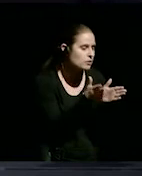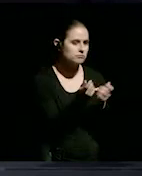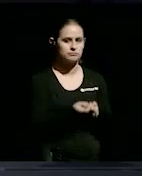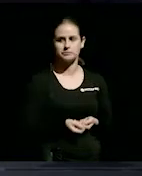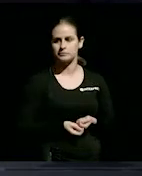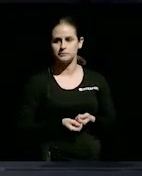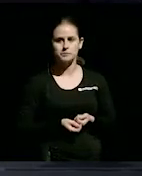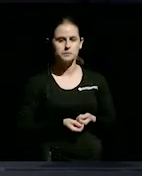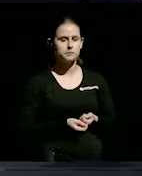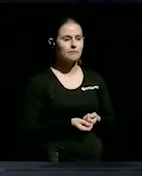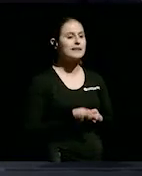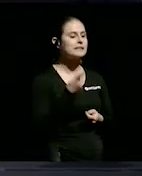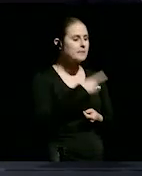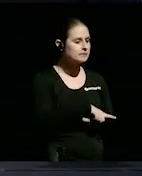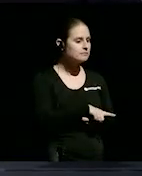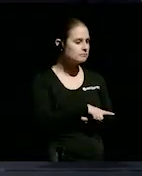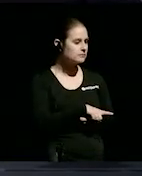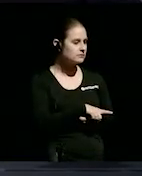productora asistente está ahí participando.